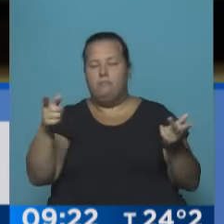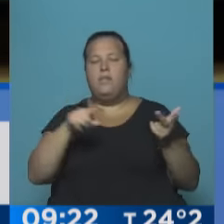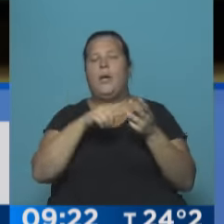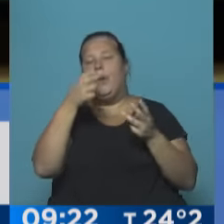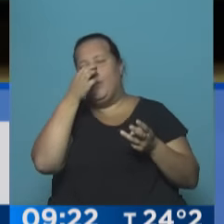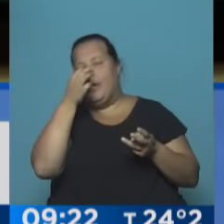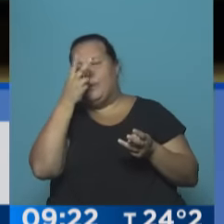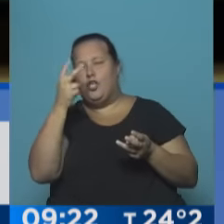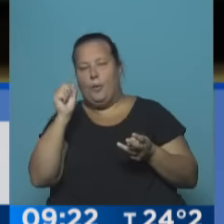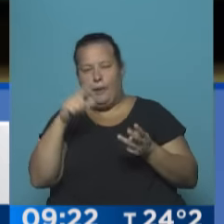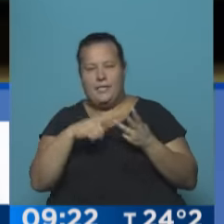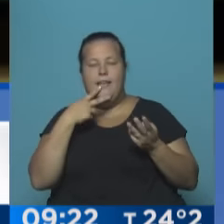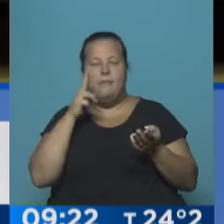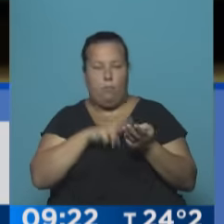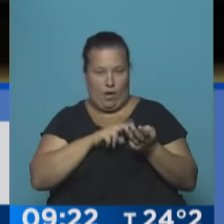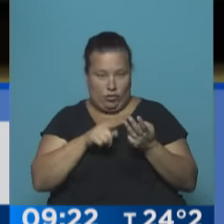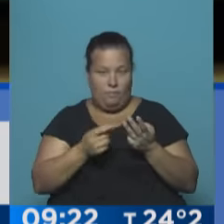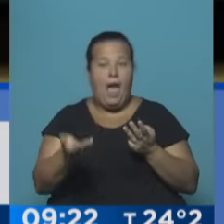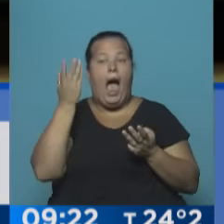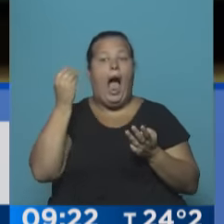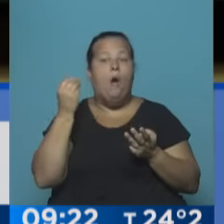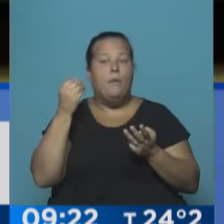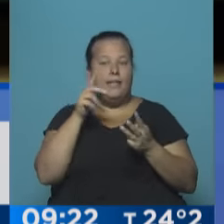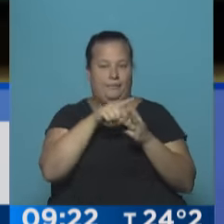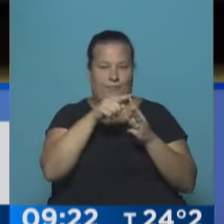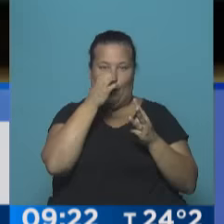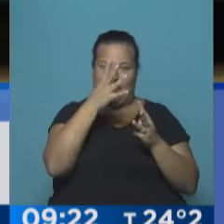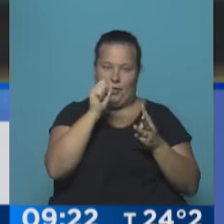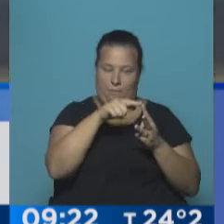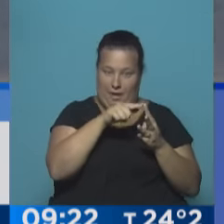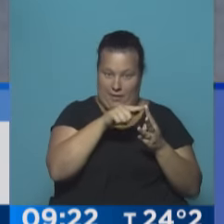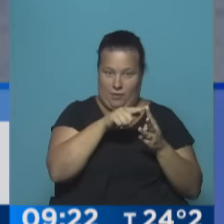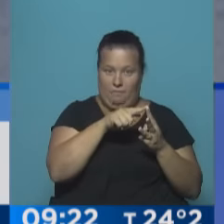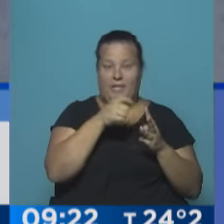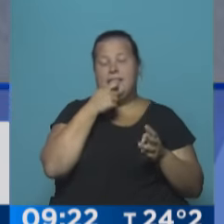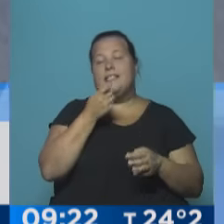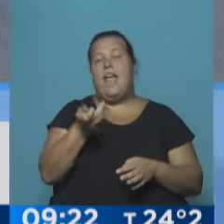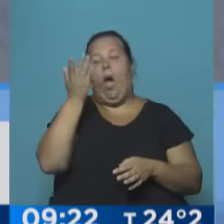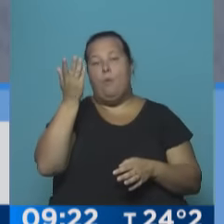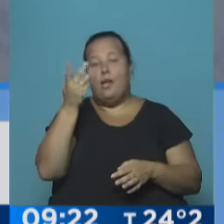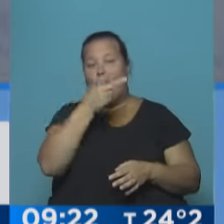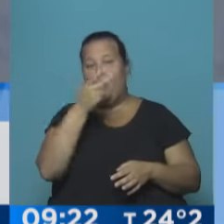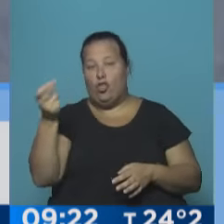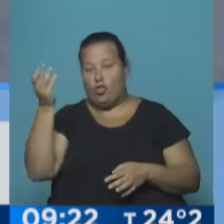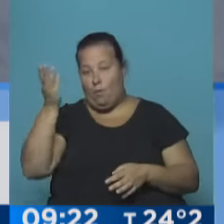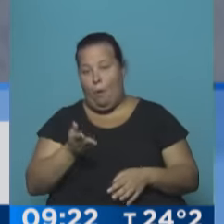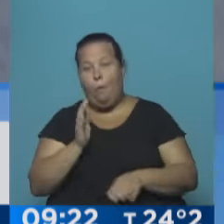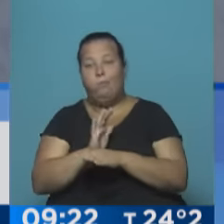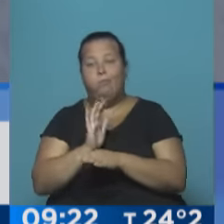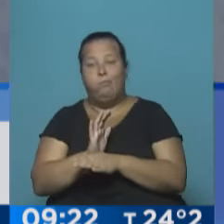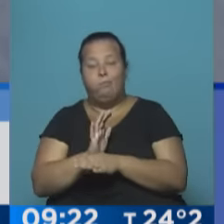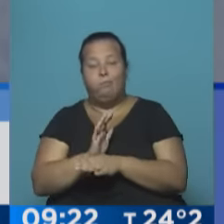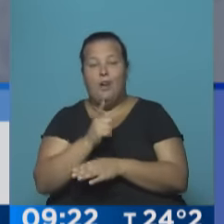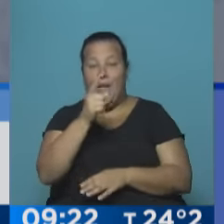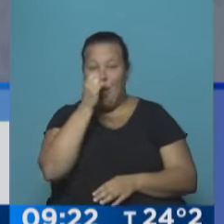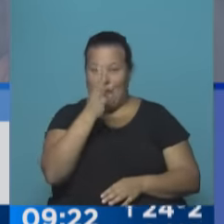20 22 pesos la parte de impuestos lo que aumentó son los primeros 25 pesos si te digo que aumentó un 200 por quiere decir que